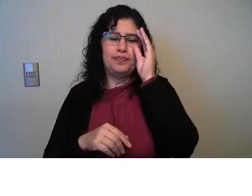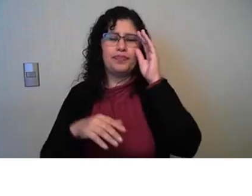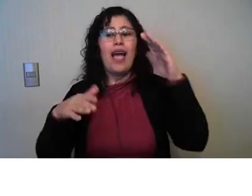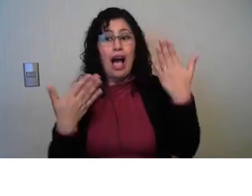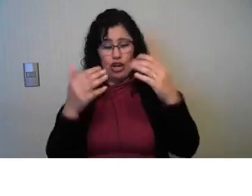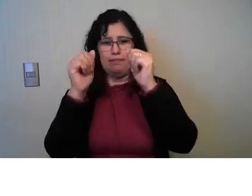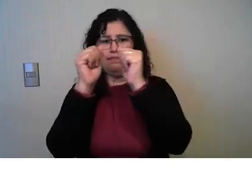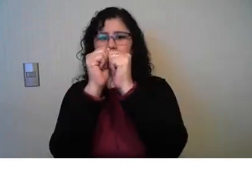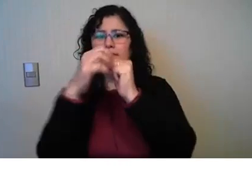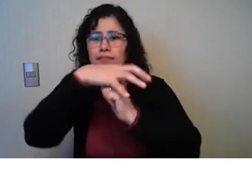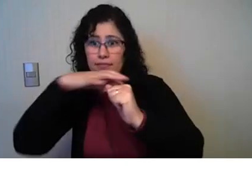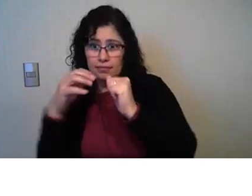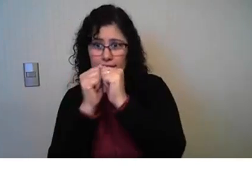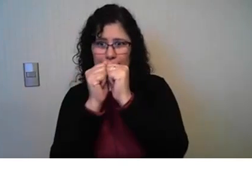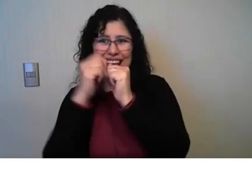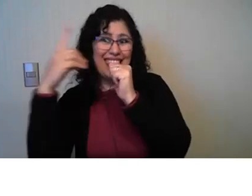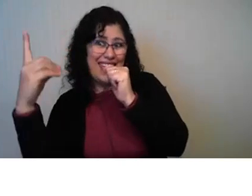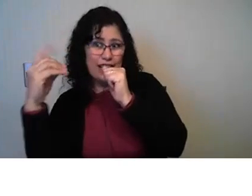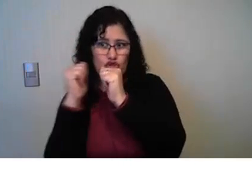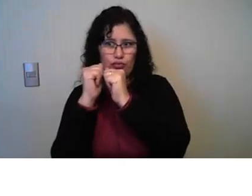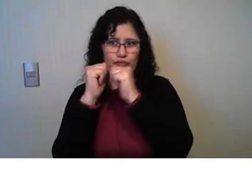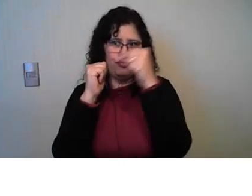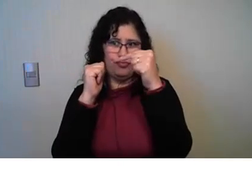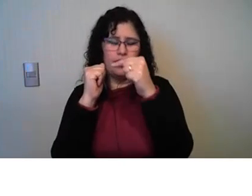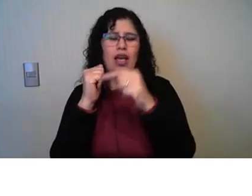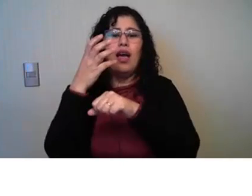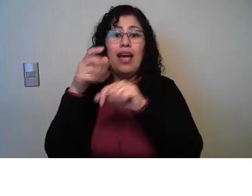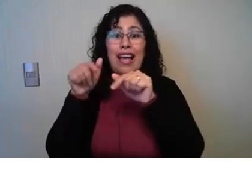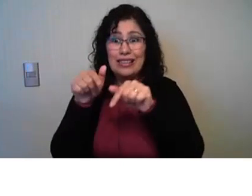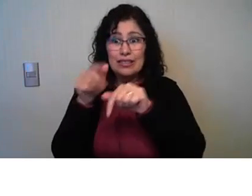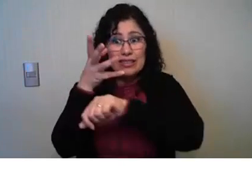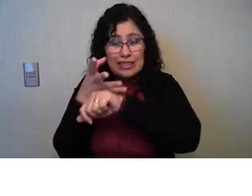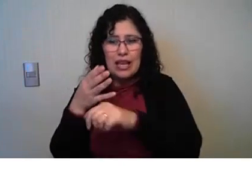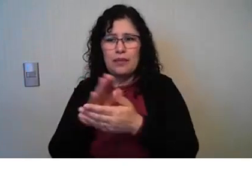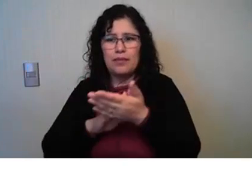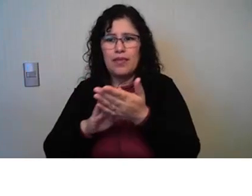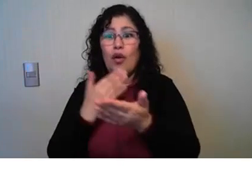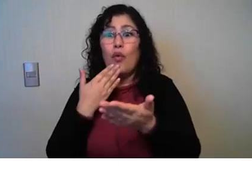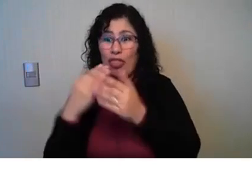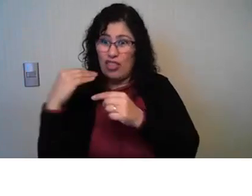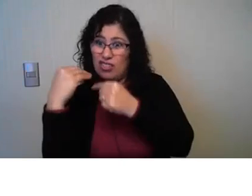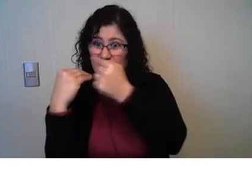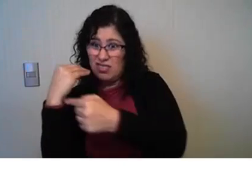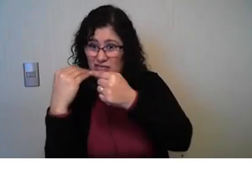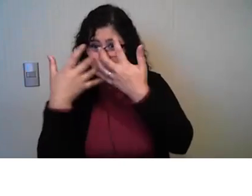derecho va a provocar sintomatología o signos en el lado derecho del paciente.